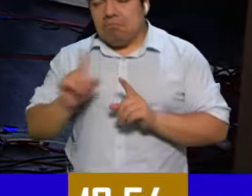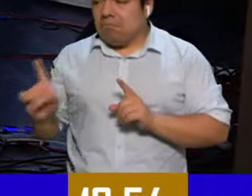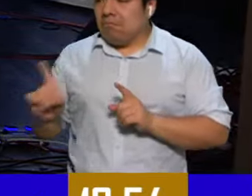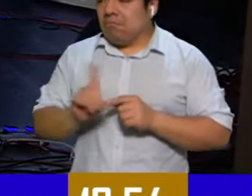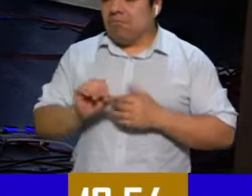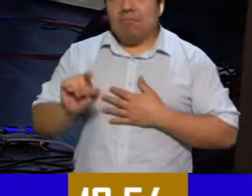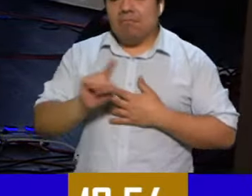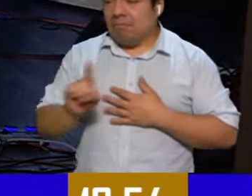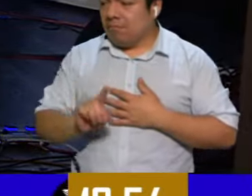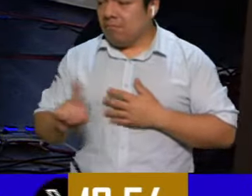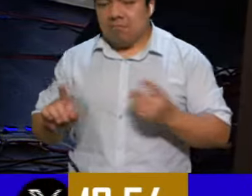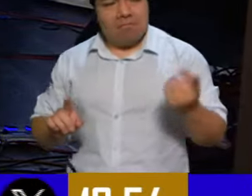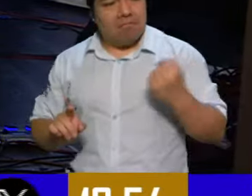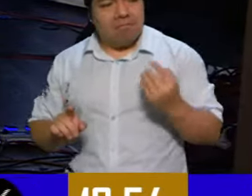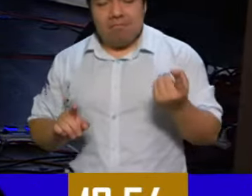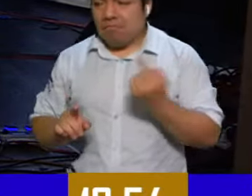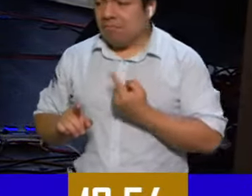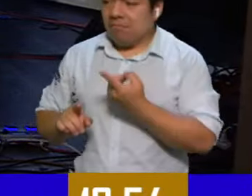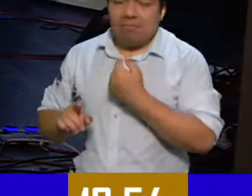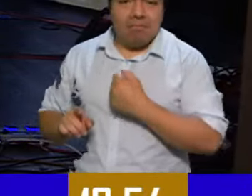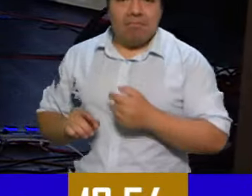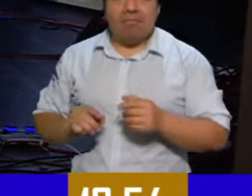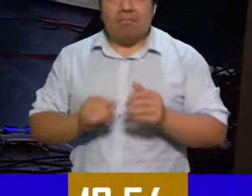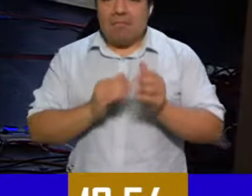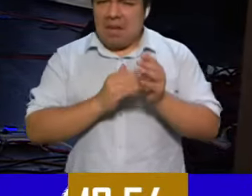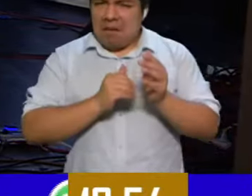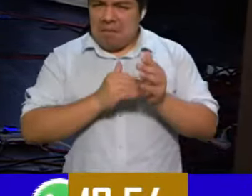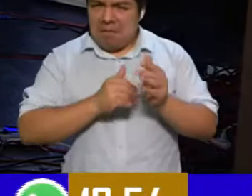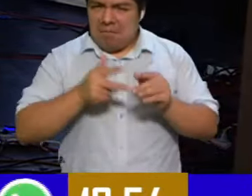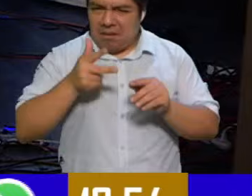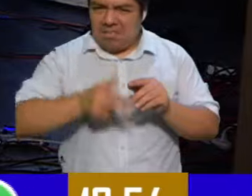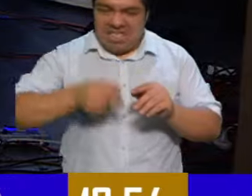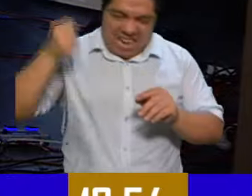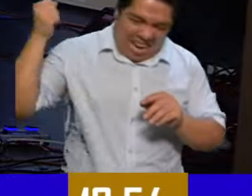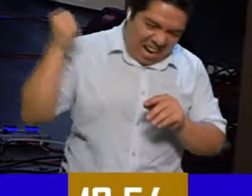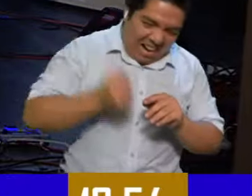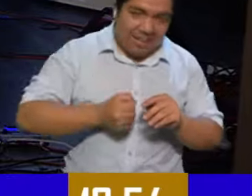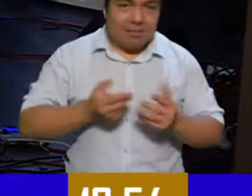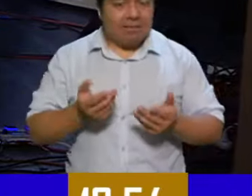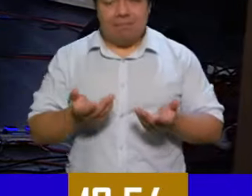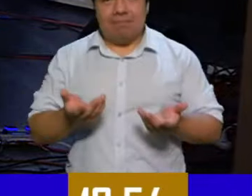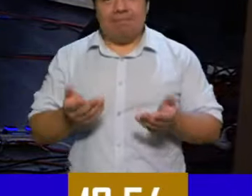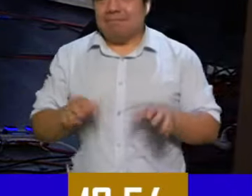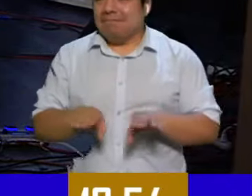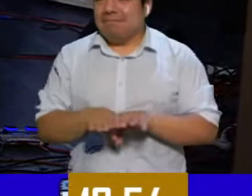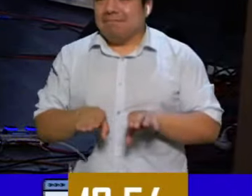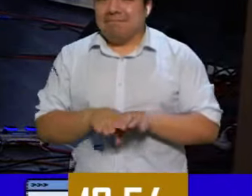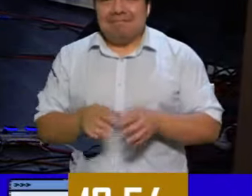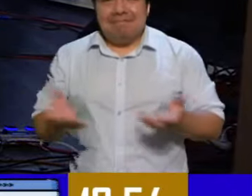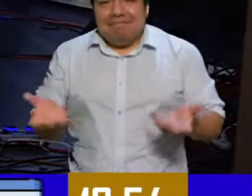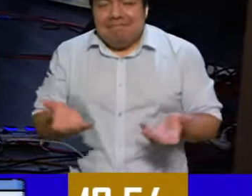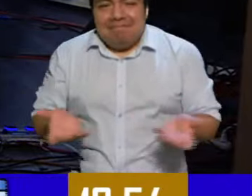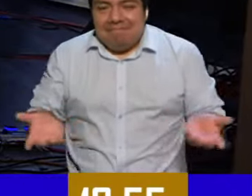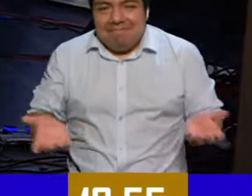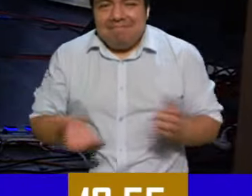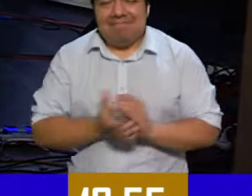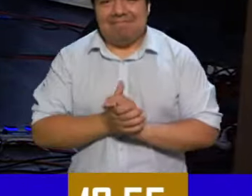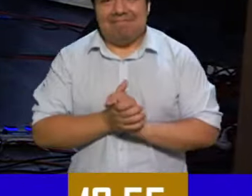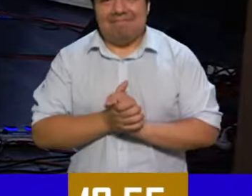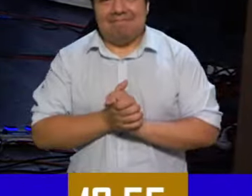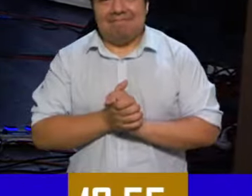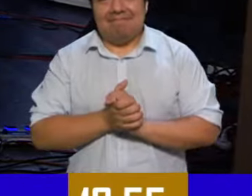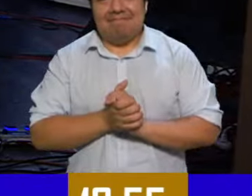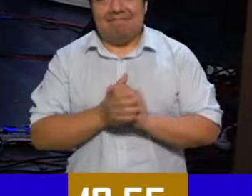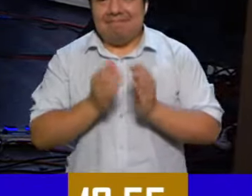Oz. Espérate, ¿y qué? ¿En la papelería cortabas el papel? Sí, casi, casi. Oiga, ¿tiene